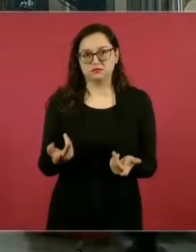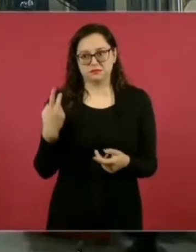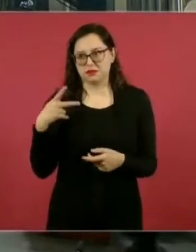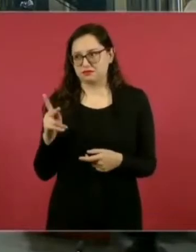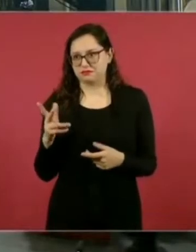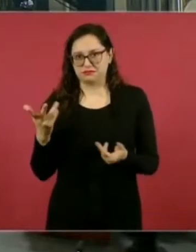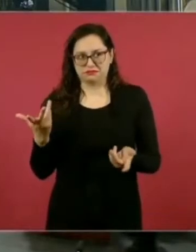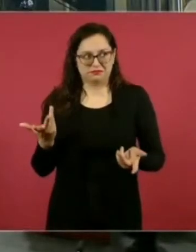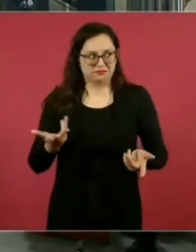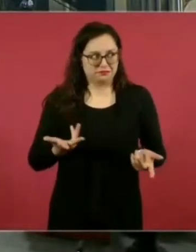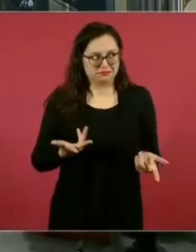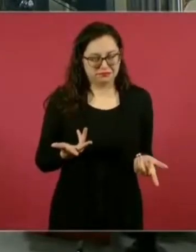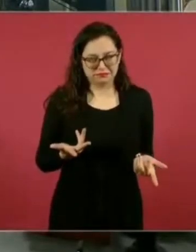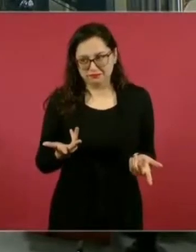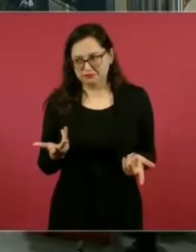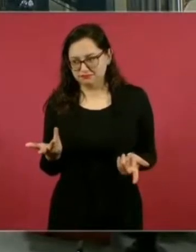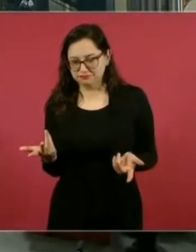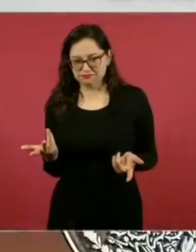Pero